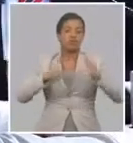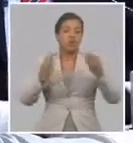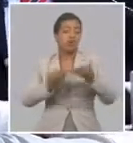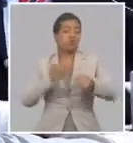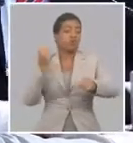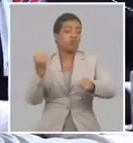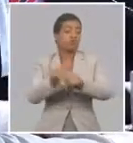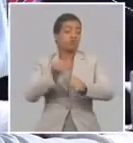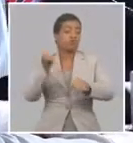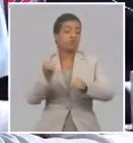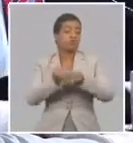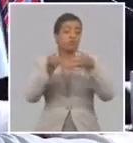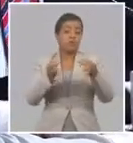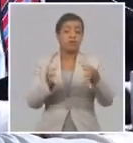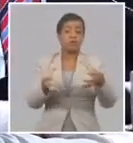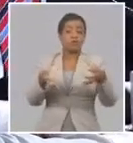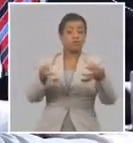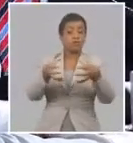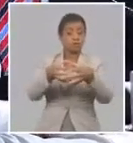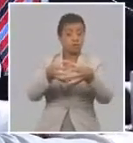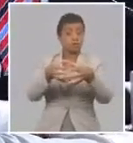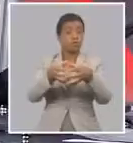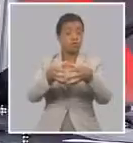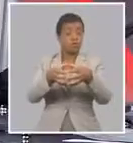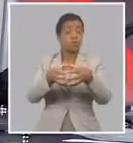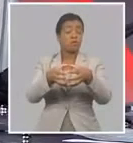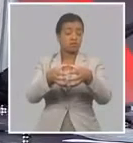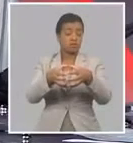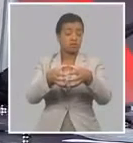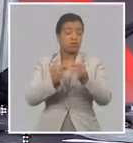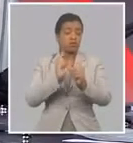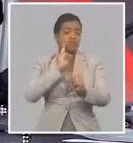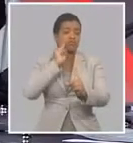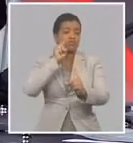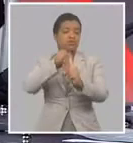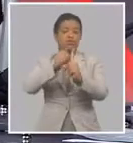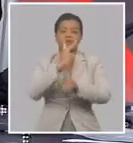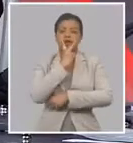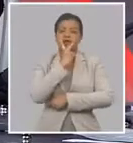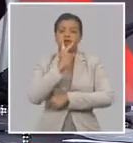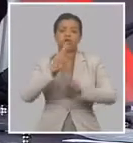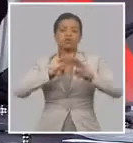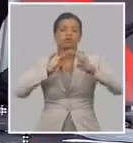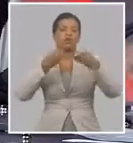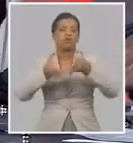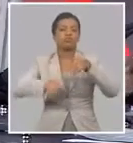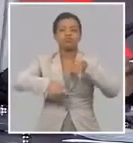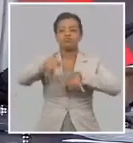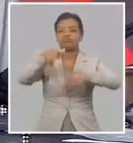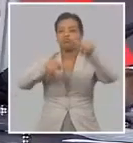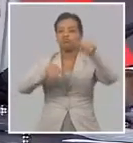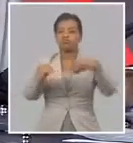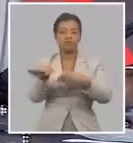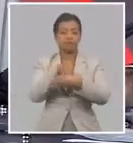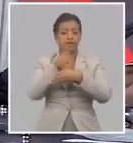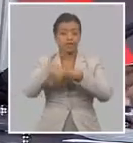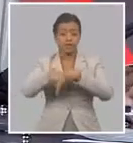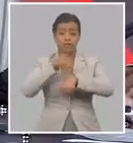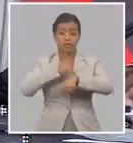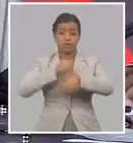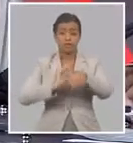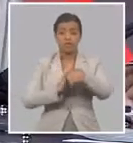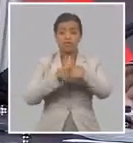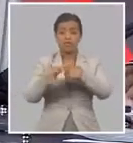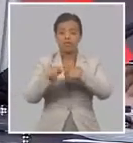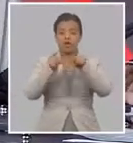trabajo de la corporación pues ha estado encaminado a aprender todas estas operaciones tanto en la etapa pues es epidémica como